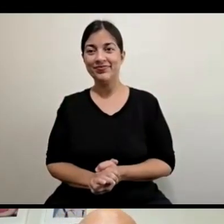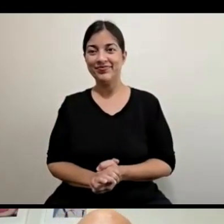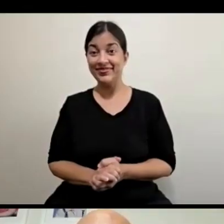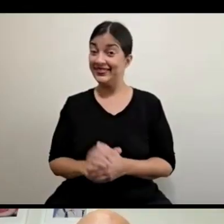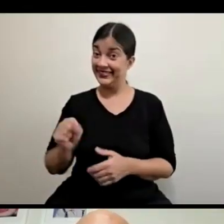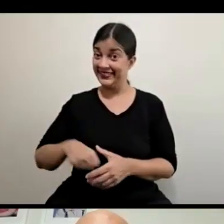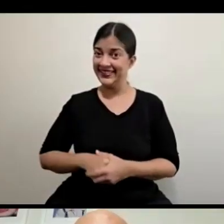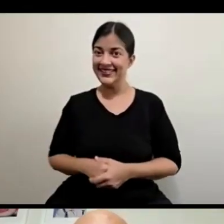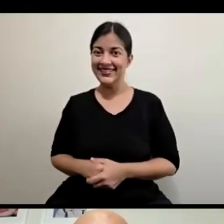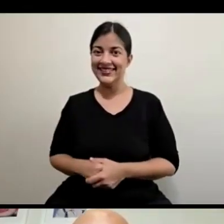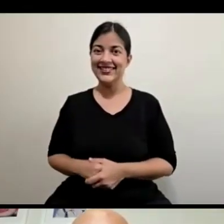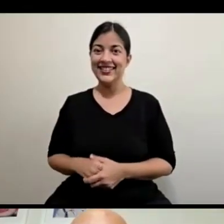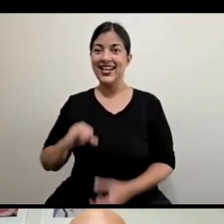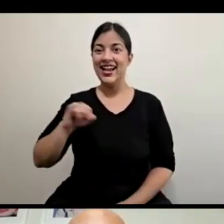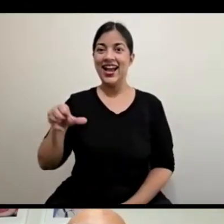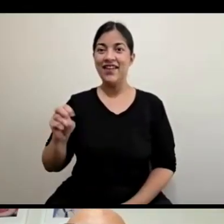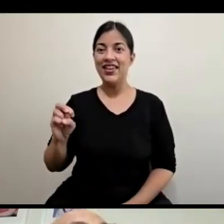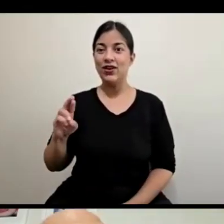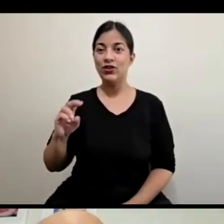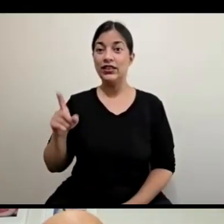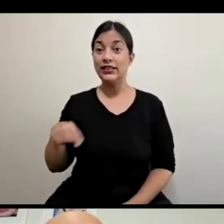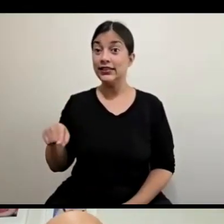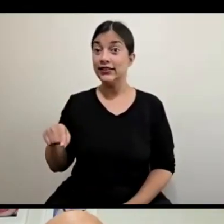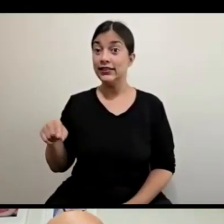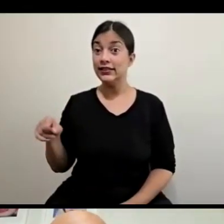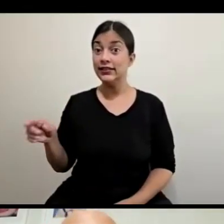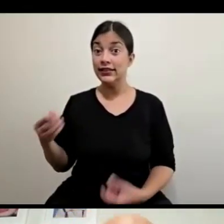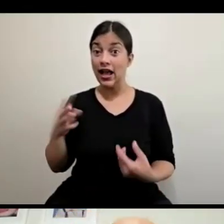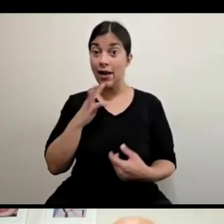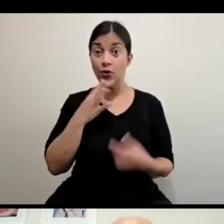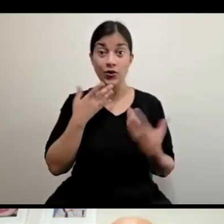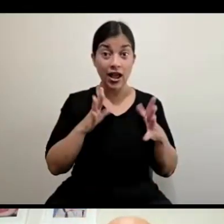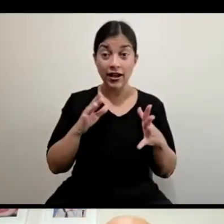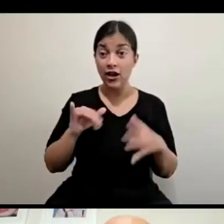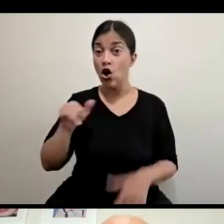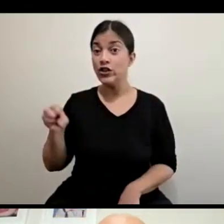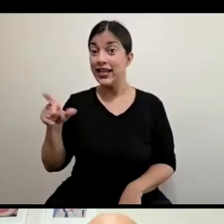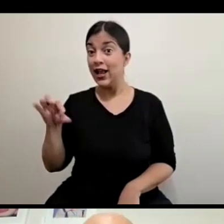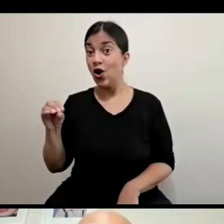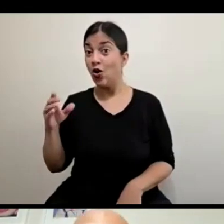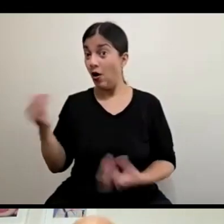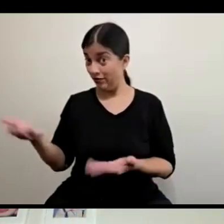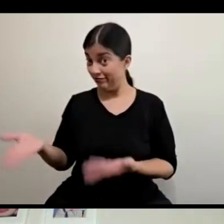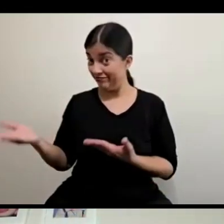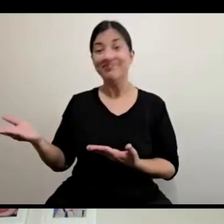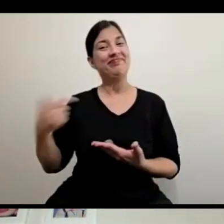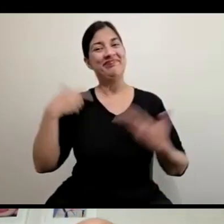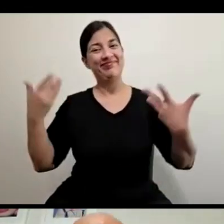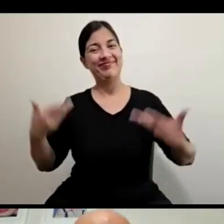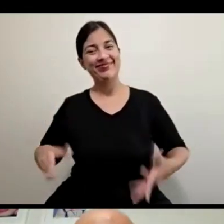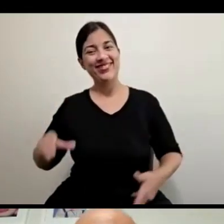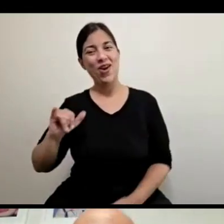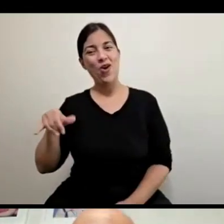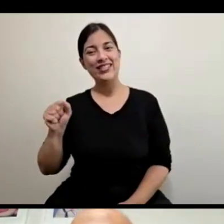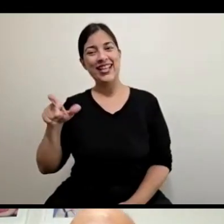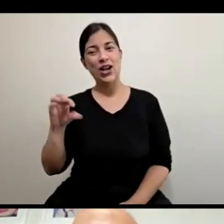Así. Ya Javier Ortiz habló. Y falta José. Pues por aquí estoy yo, José Arroyo. Saludos,